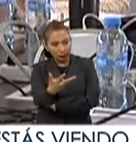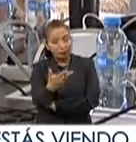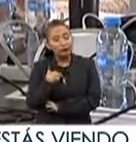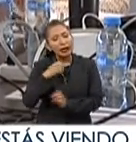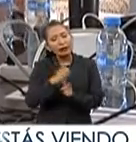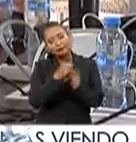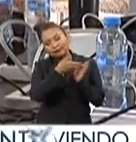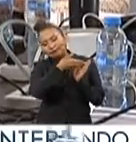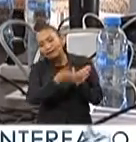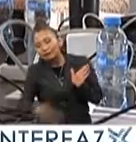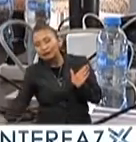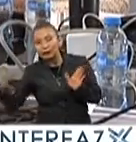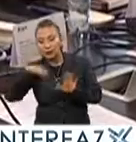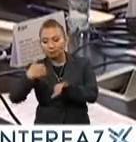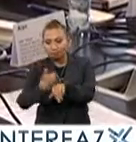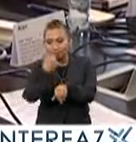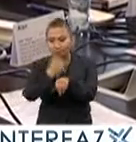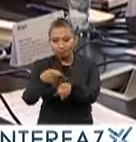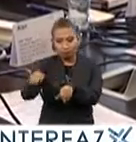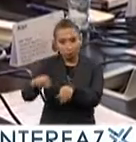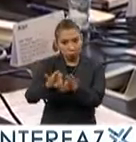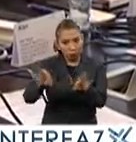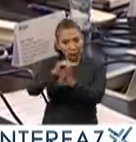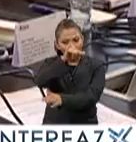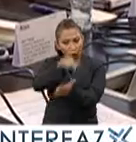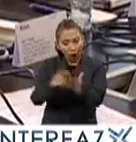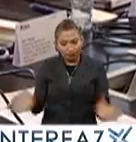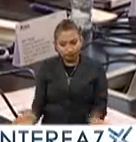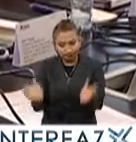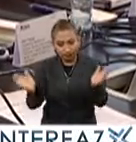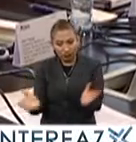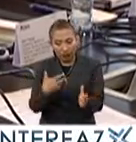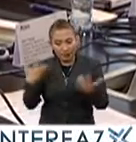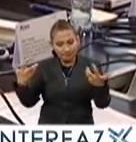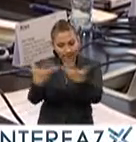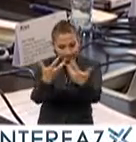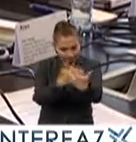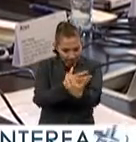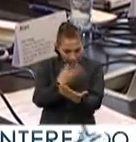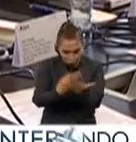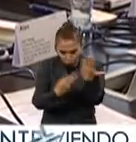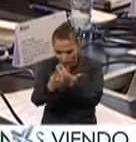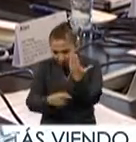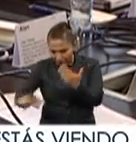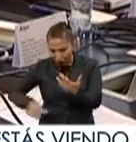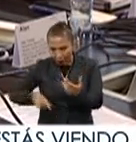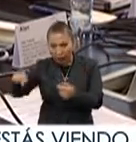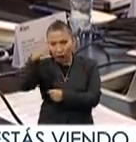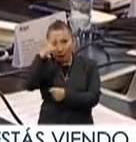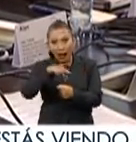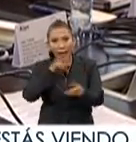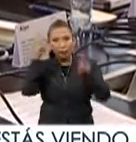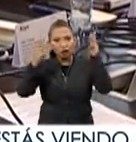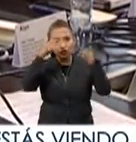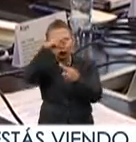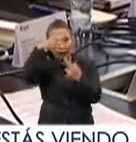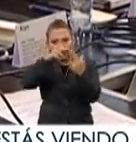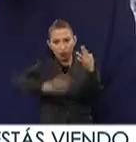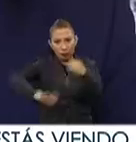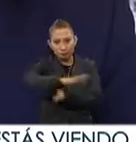Desde entonces, se ha consolidado como un importante espacio de fomento y articulación de políticas públicas para los museos de la